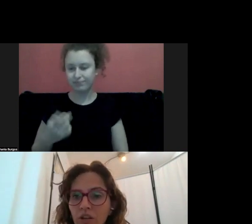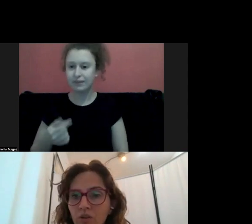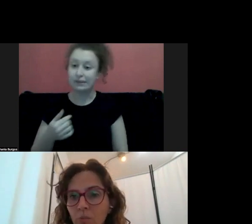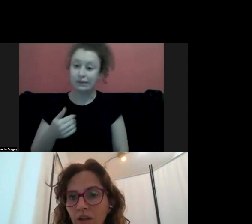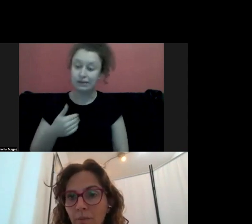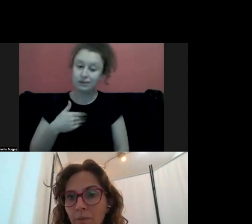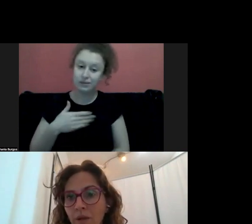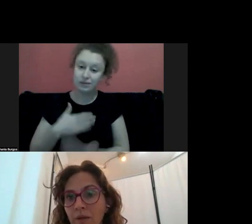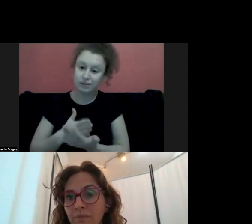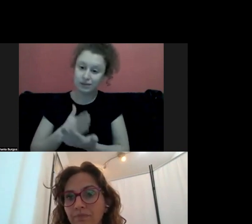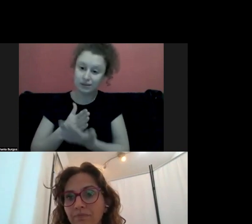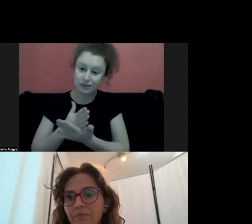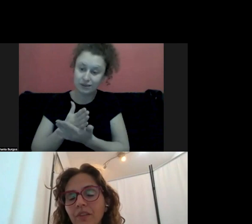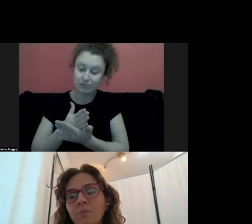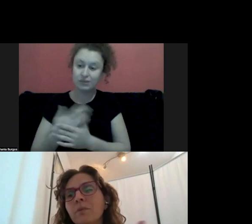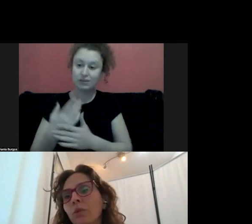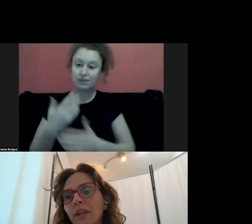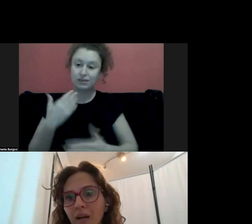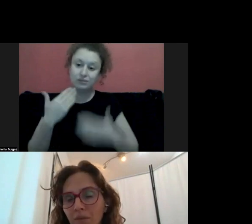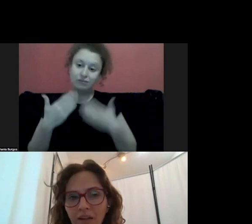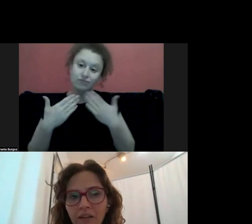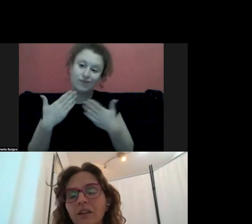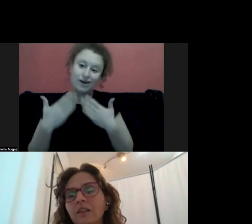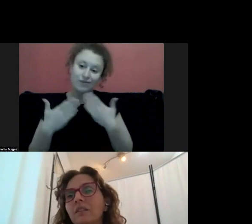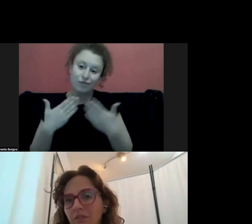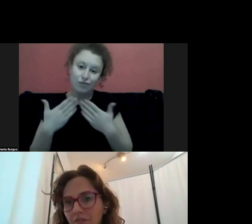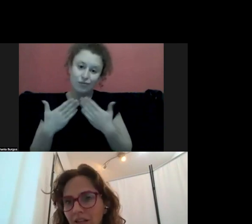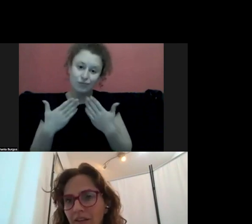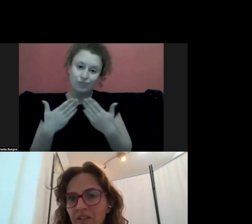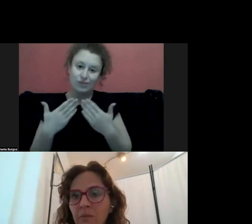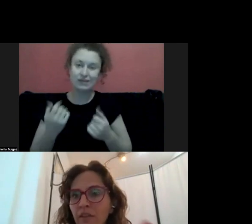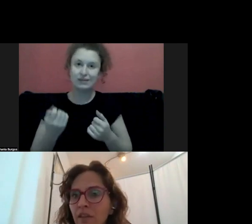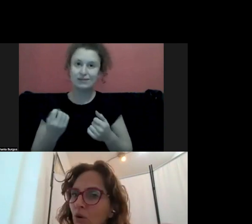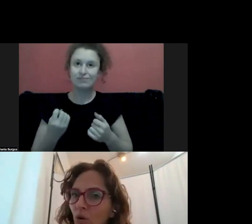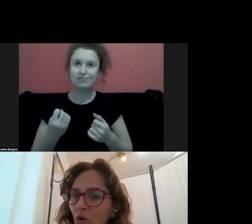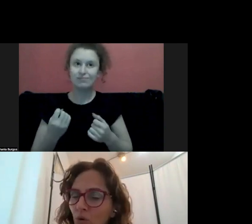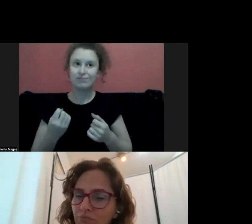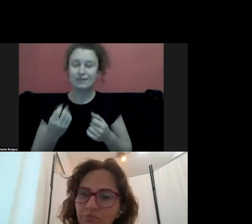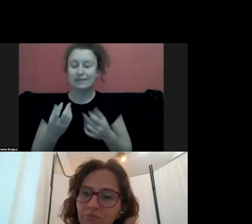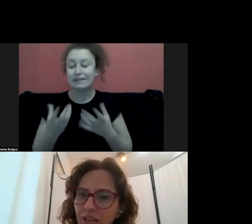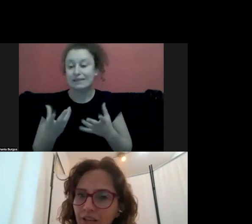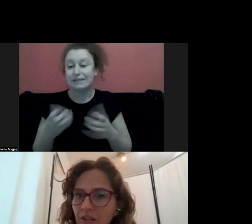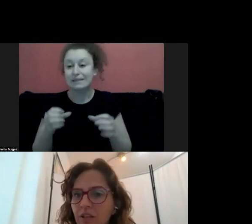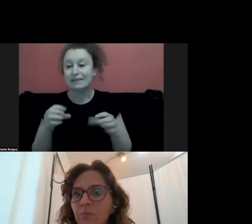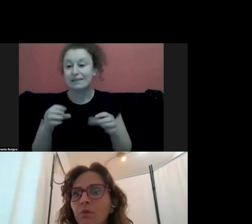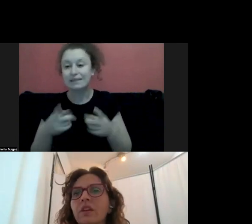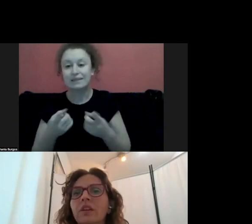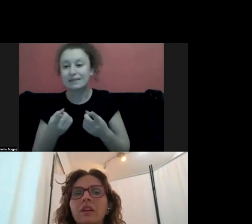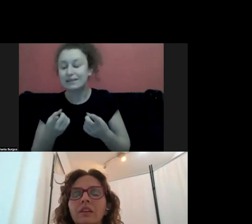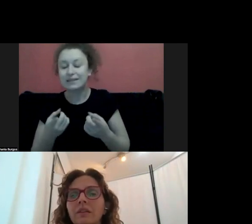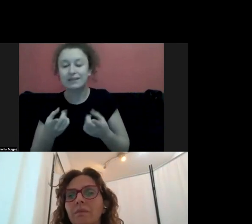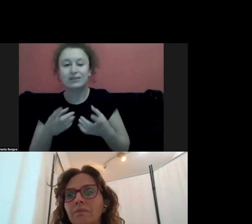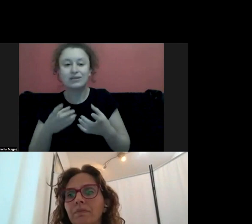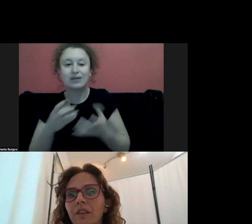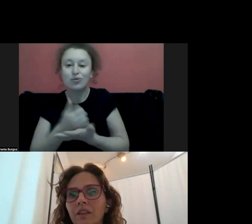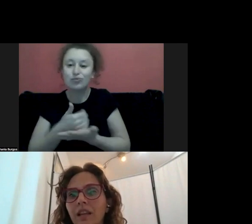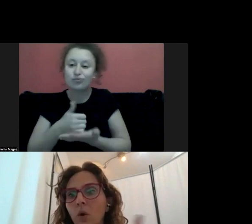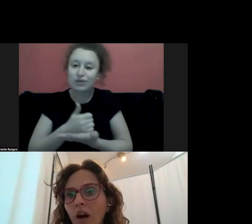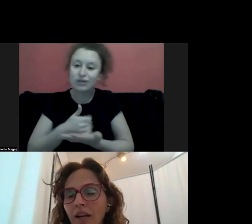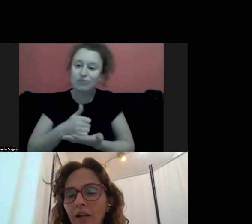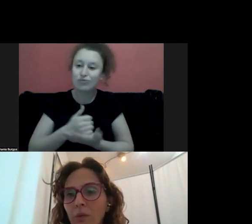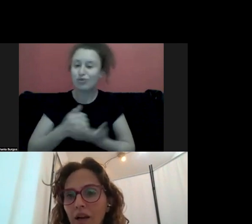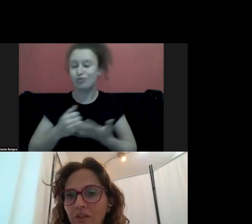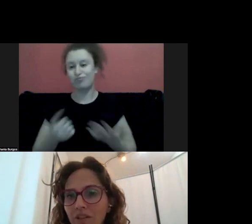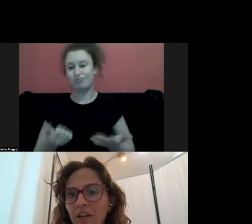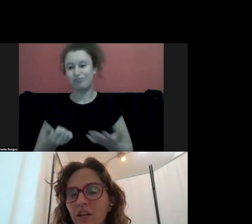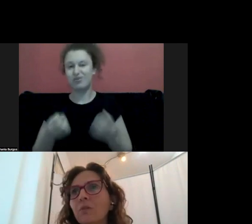que el contexto me obligue a hablar del DSM-5, de este tipo de